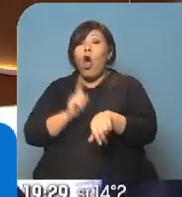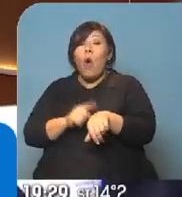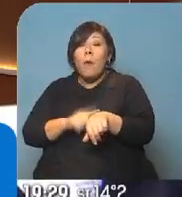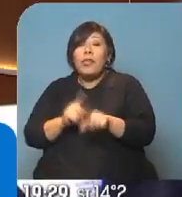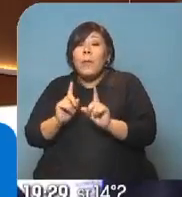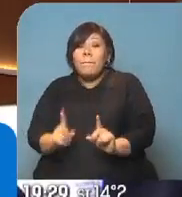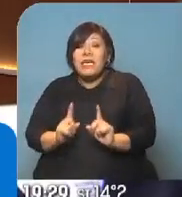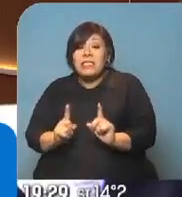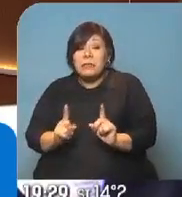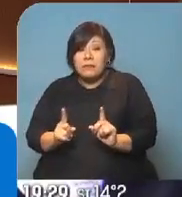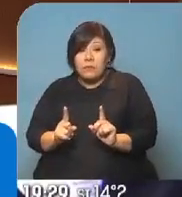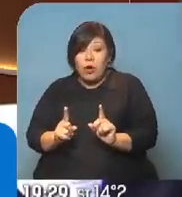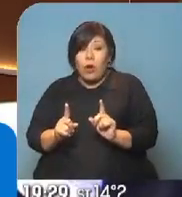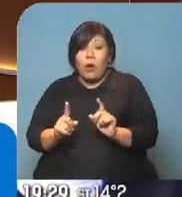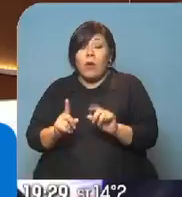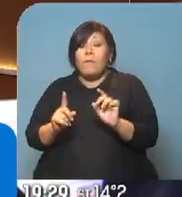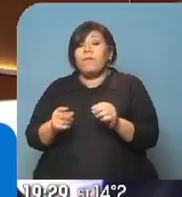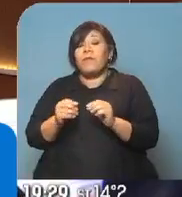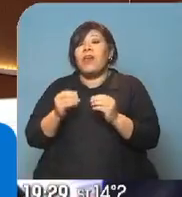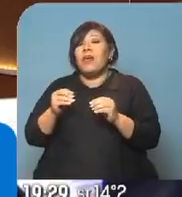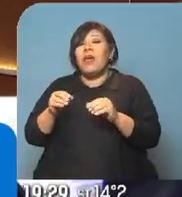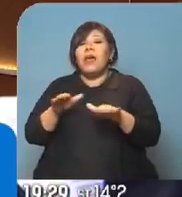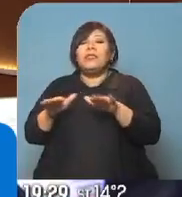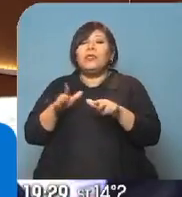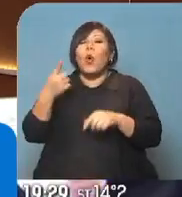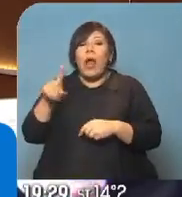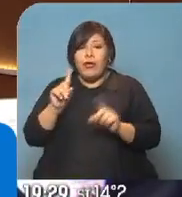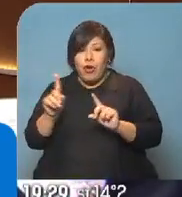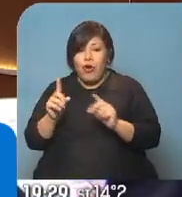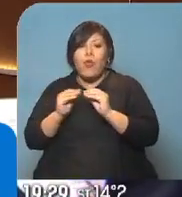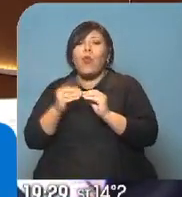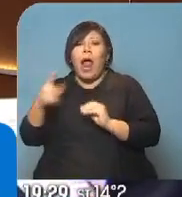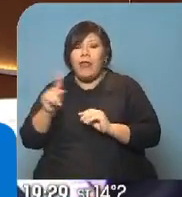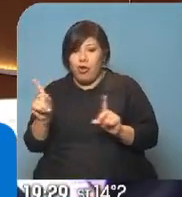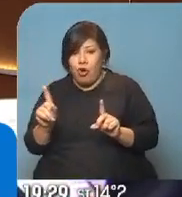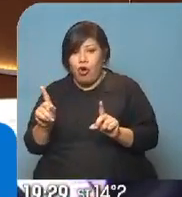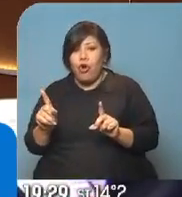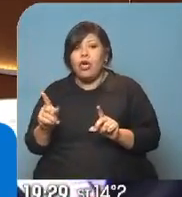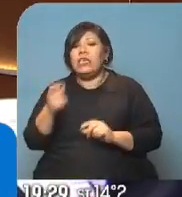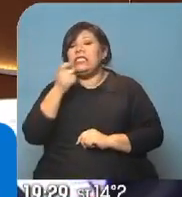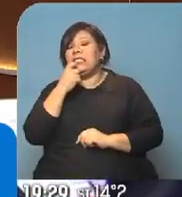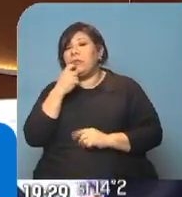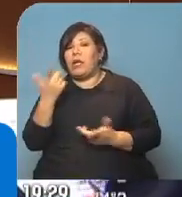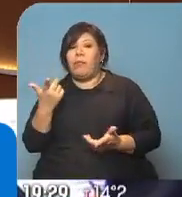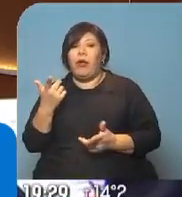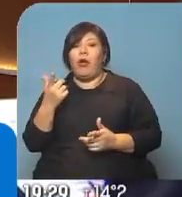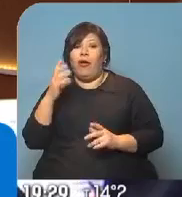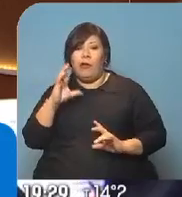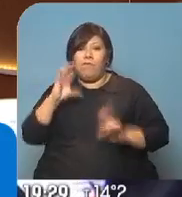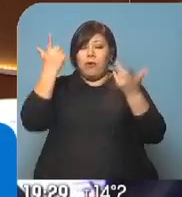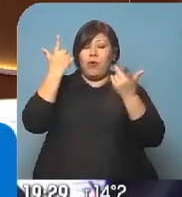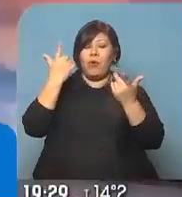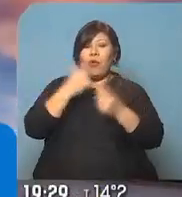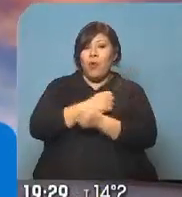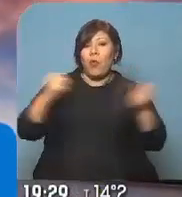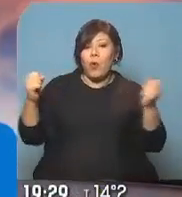tengo que ver cuestiones del acto en sí mismo, es decir, si el acto es complejo, es diferente si es un acto impulsivo, es decir, son varias cuestiones,